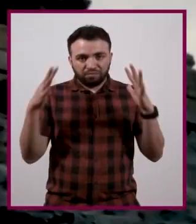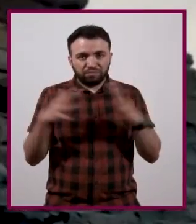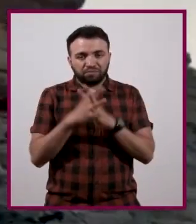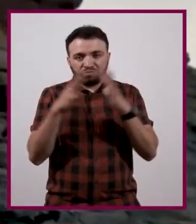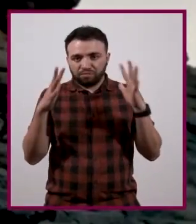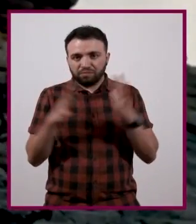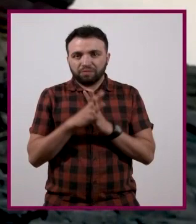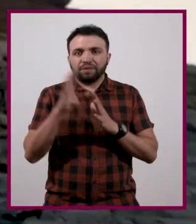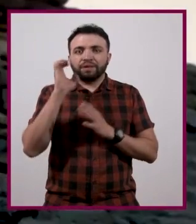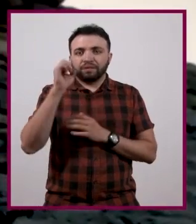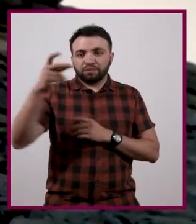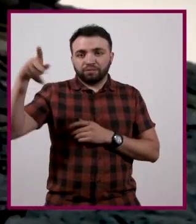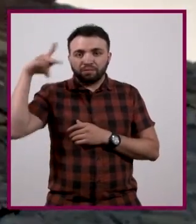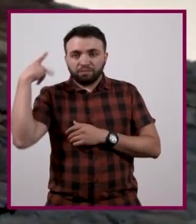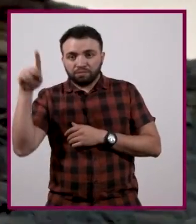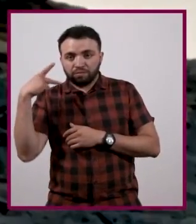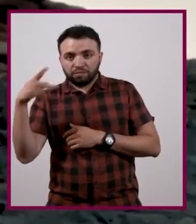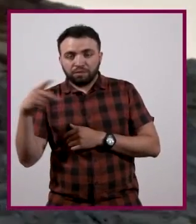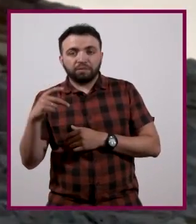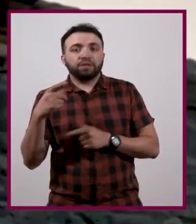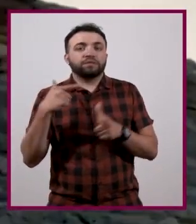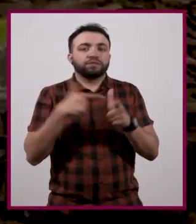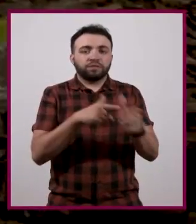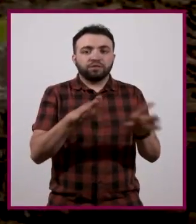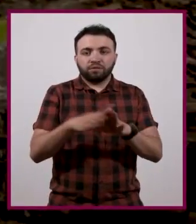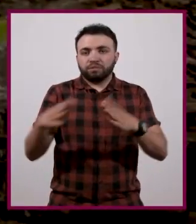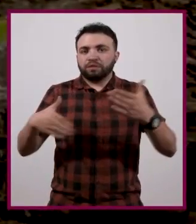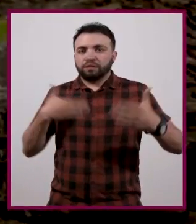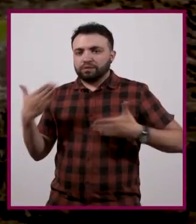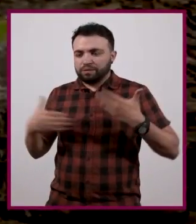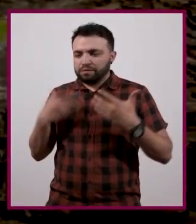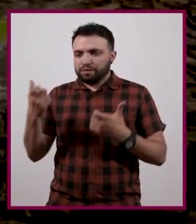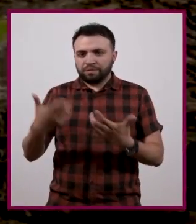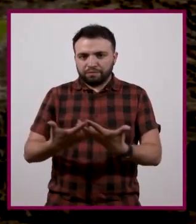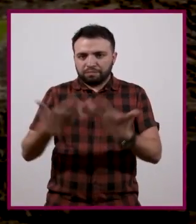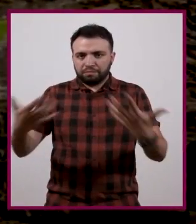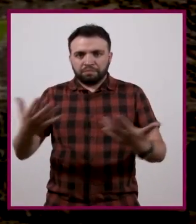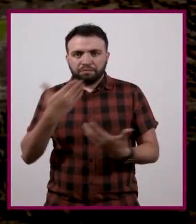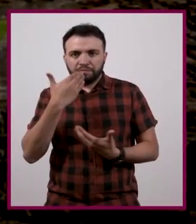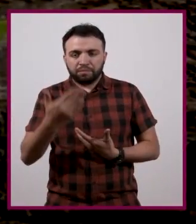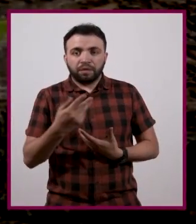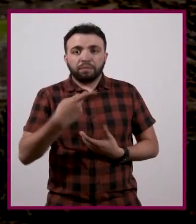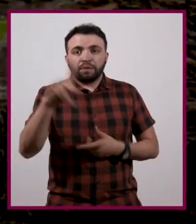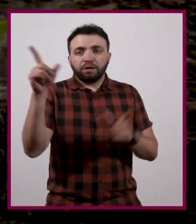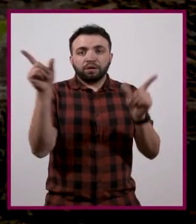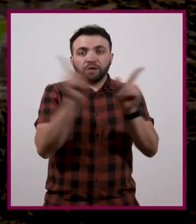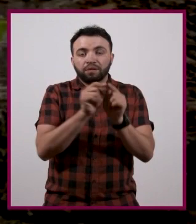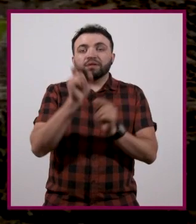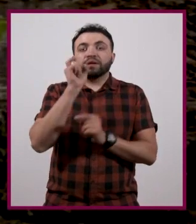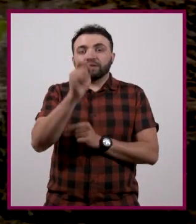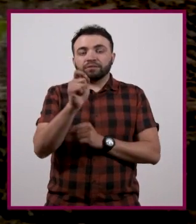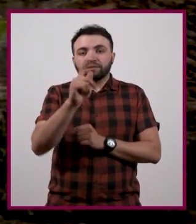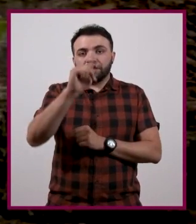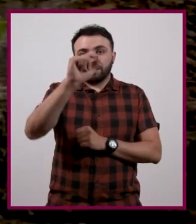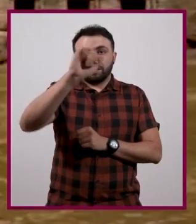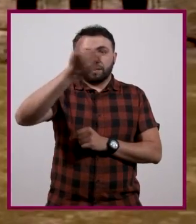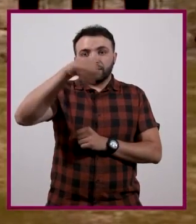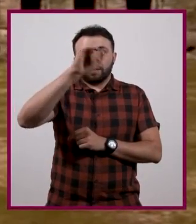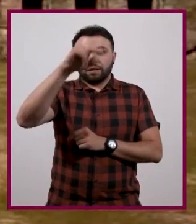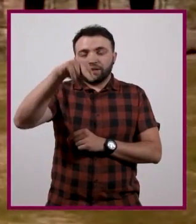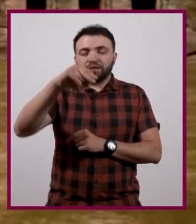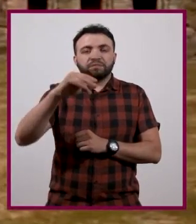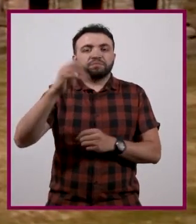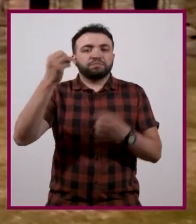río Tuxpan. Siguen celebrando esos asentamientos, pero el resultado en concreto es que el Tajín está perdiendo el control